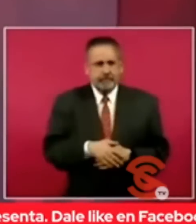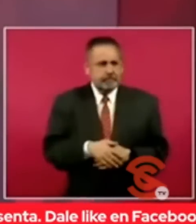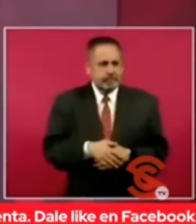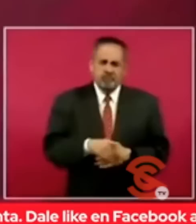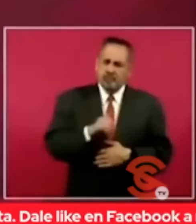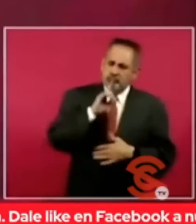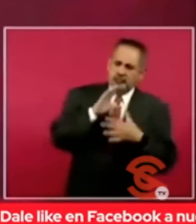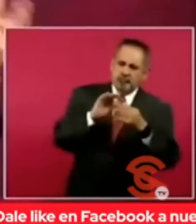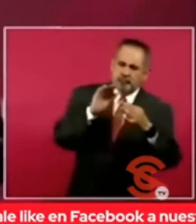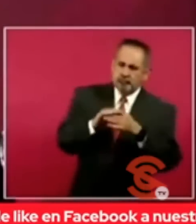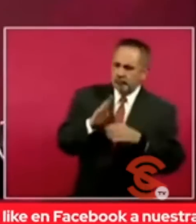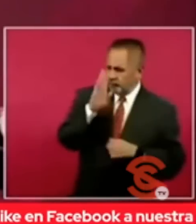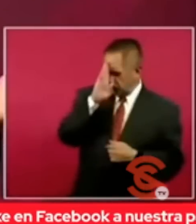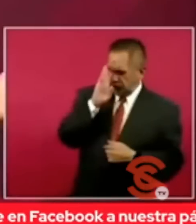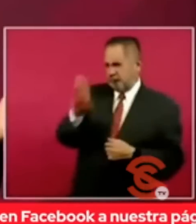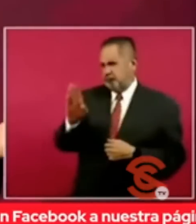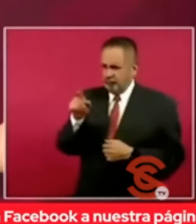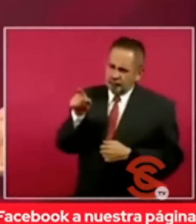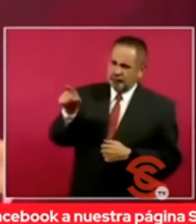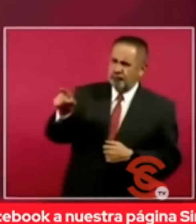dirigiéndose a mí: